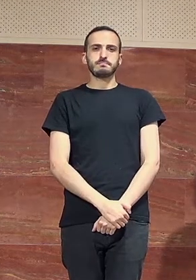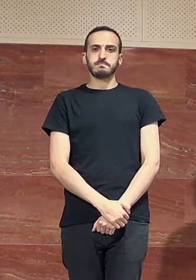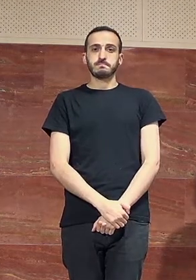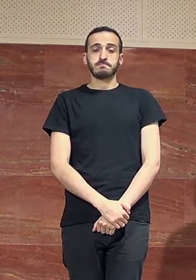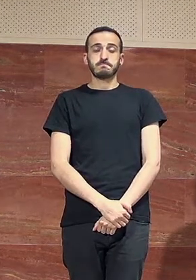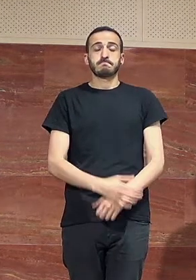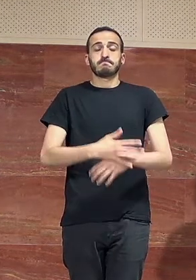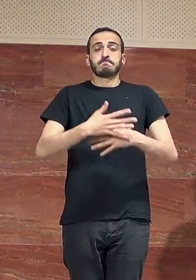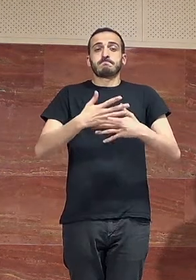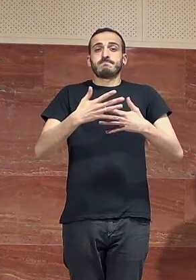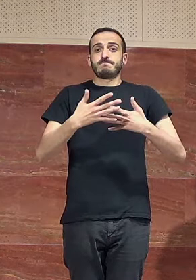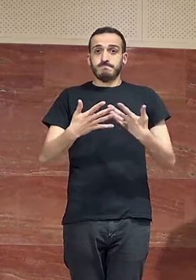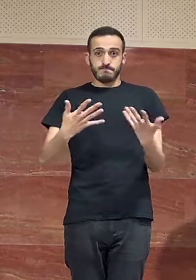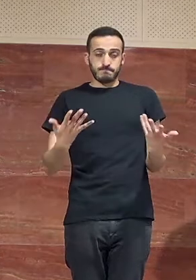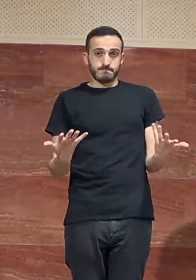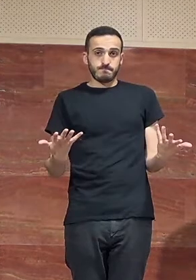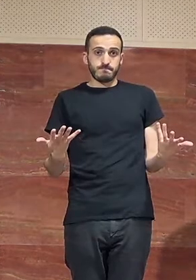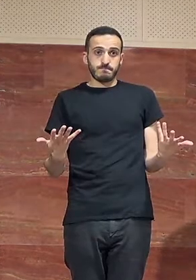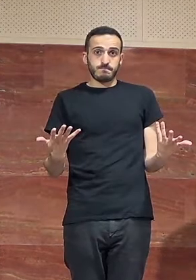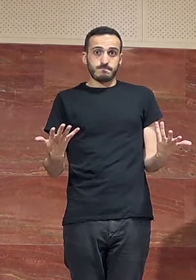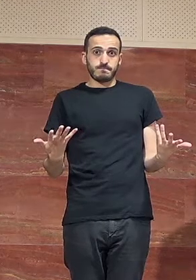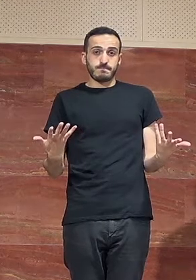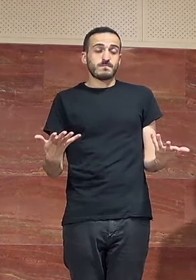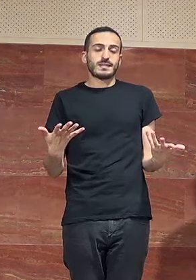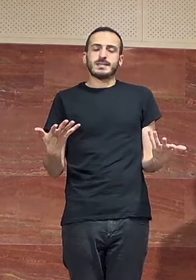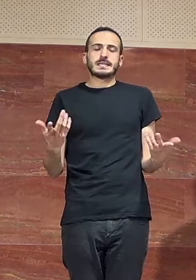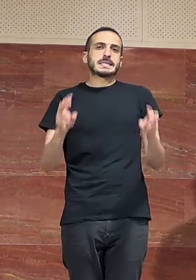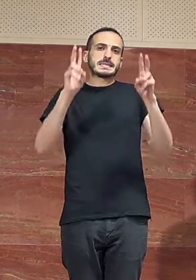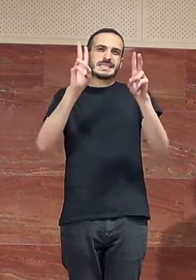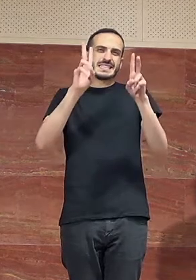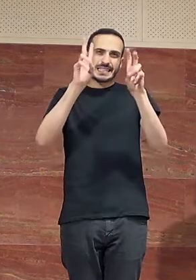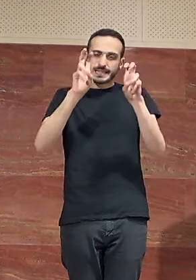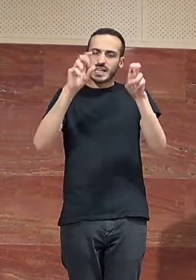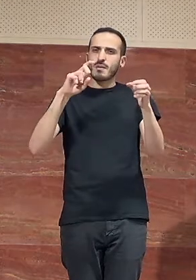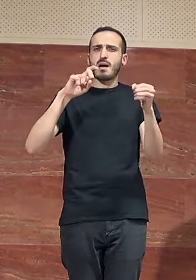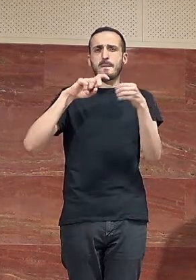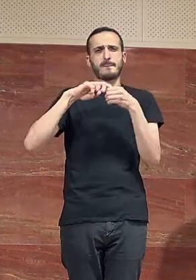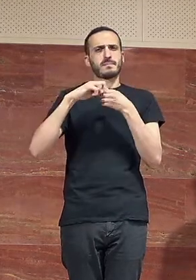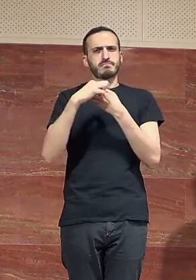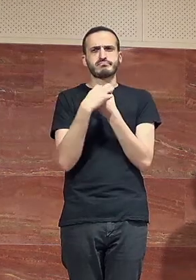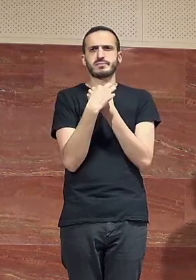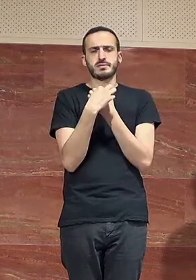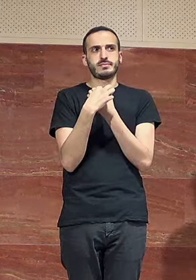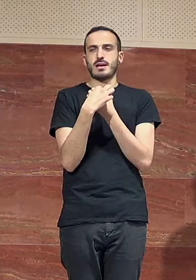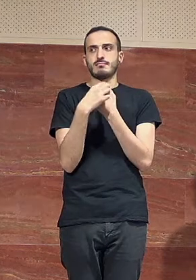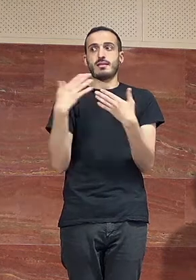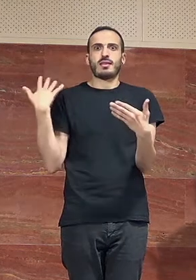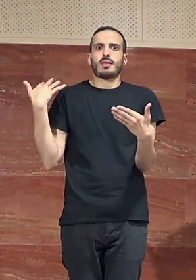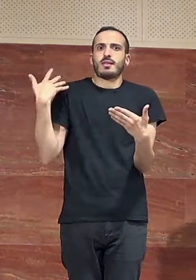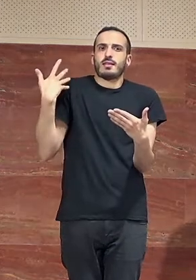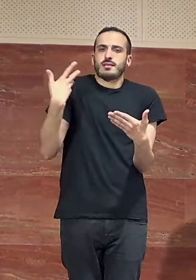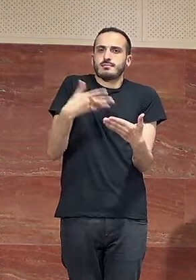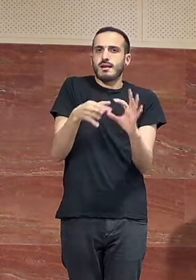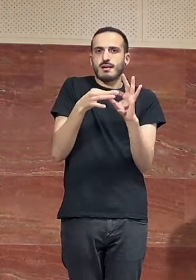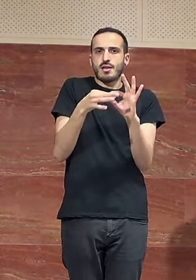Por tanto, la cuestión de la participación viene ligada de antaño a la